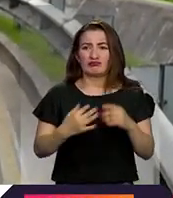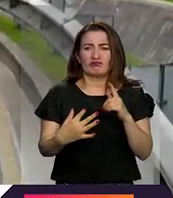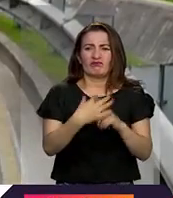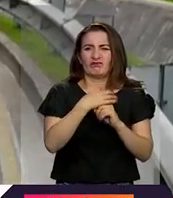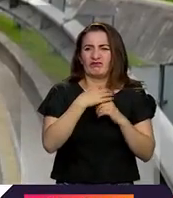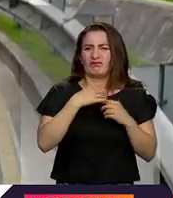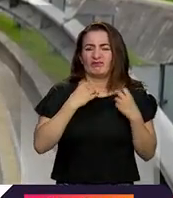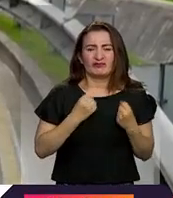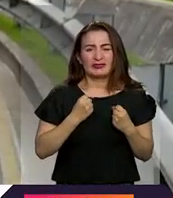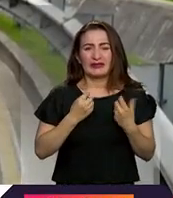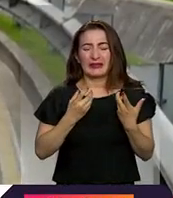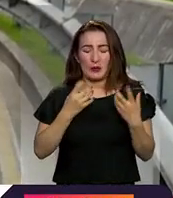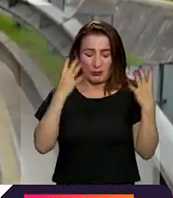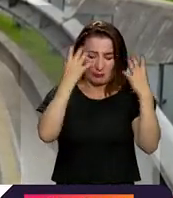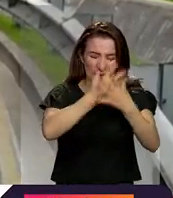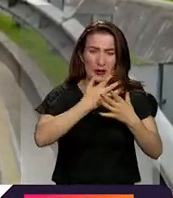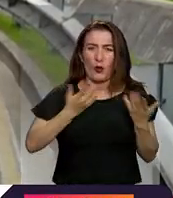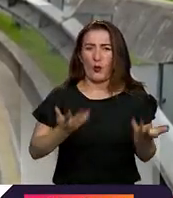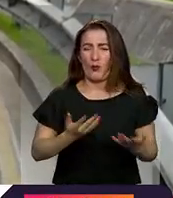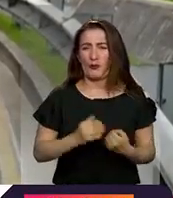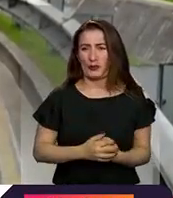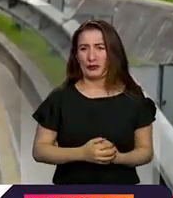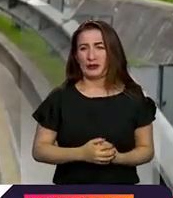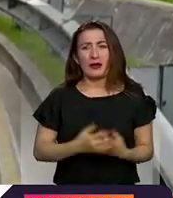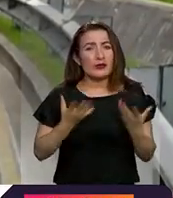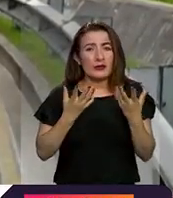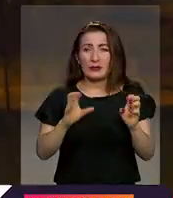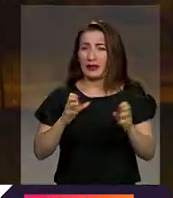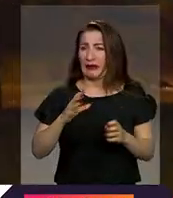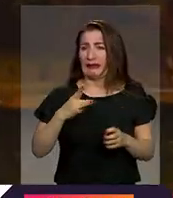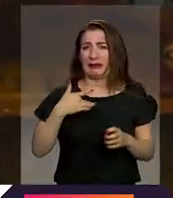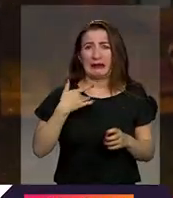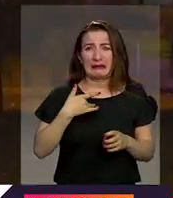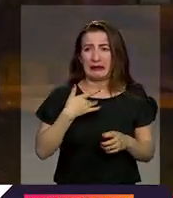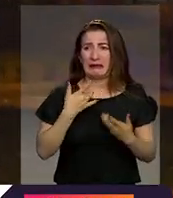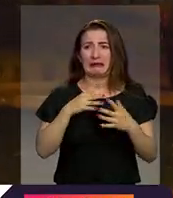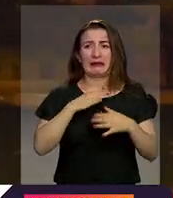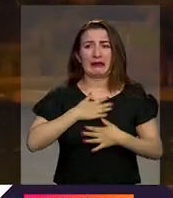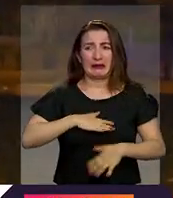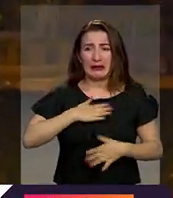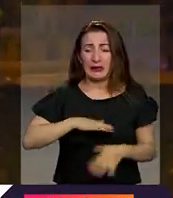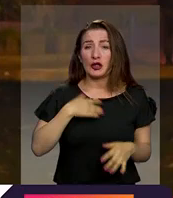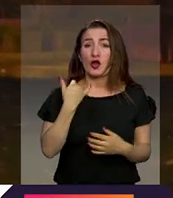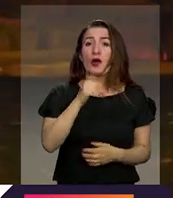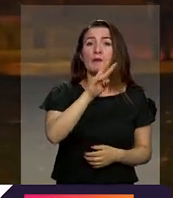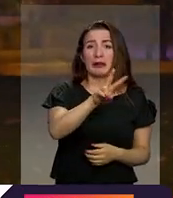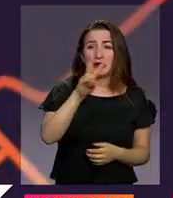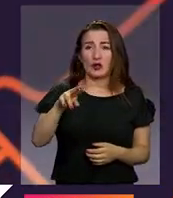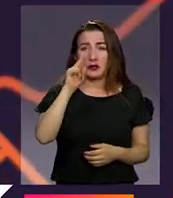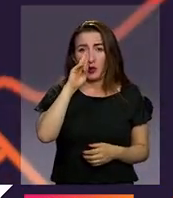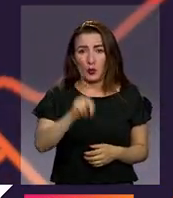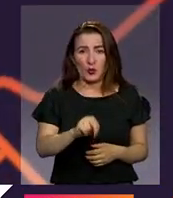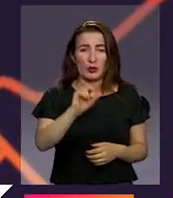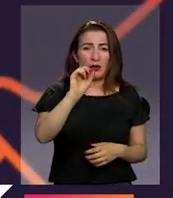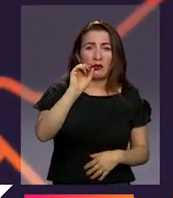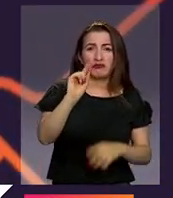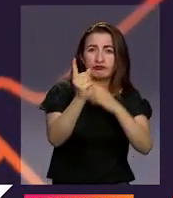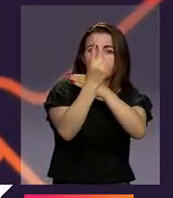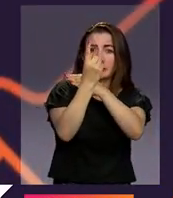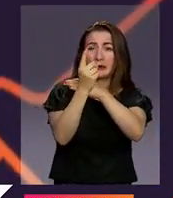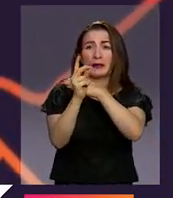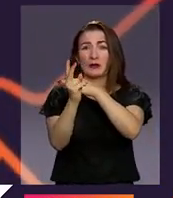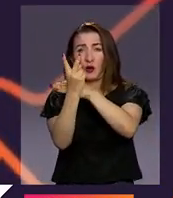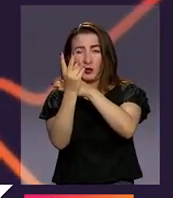consternado, turbado totalmente, no tienen tranquilidad en la noche. Desde la tarde de este 22 de junio y primeras horas de la madrugada de hoy